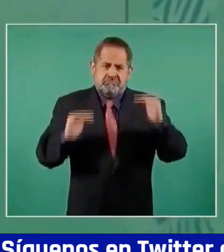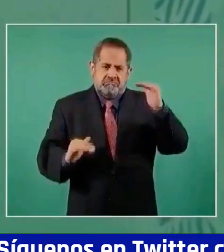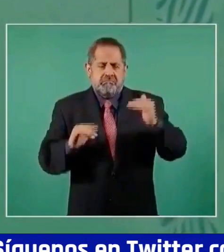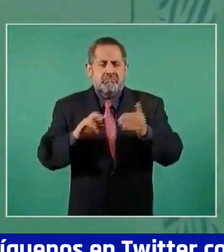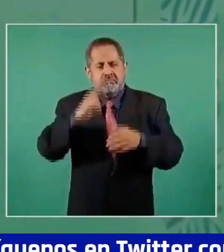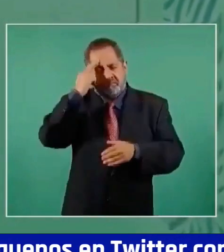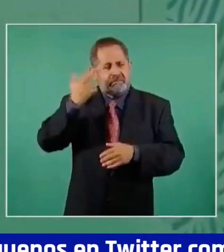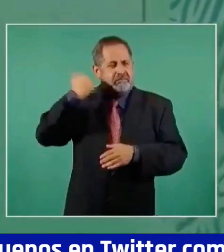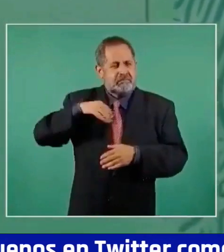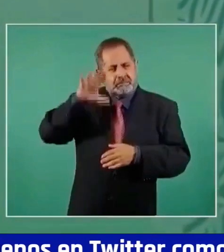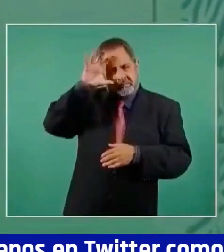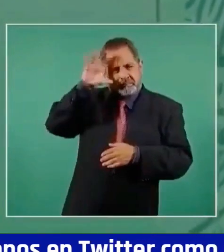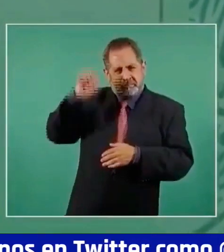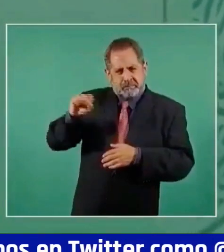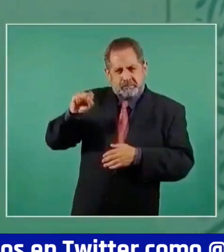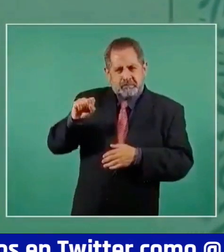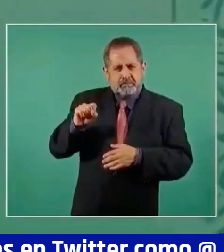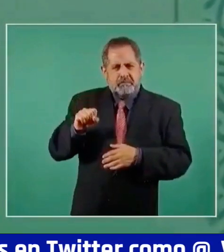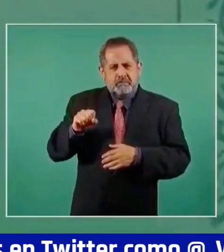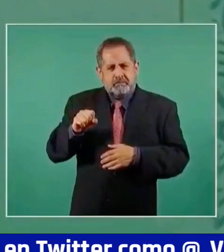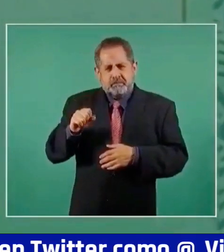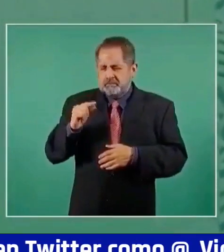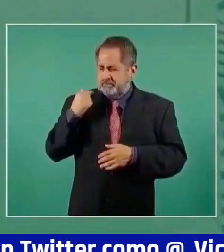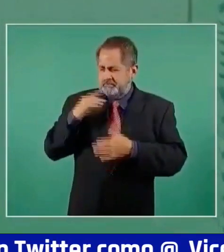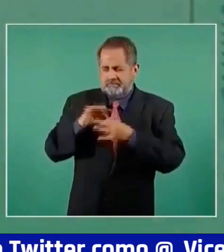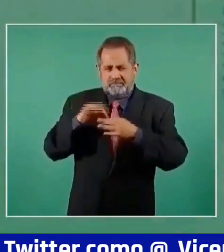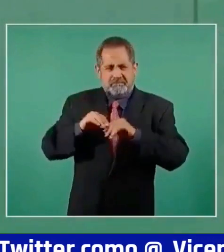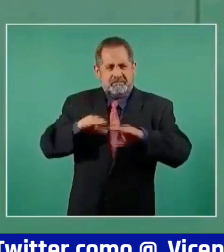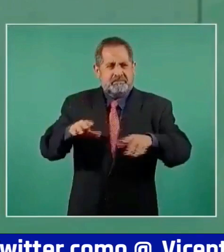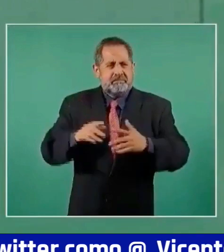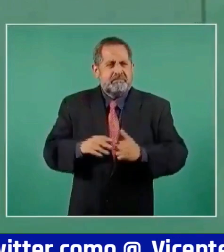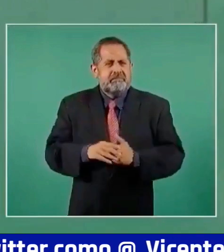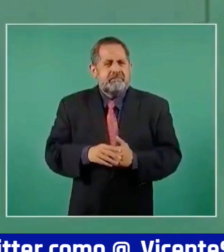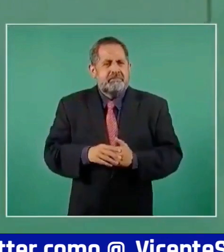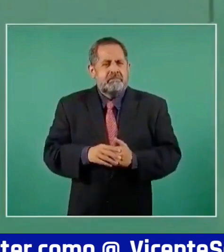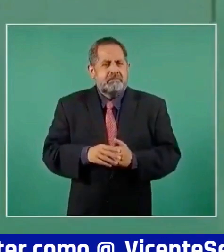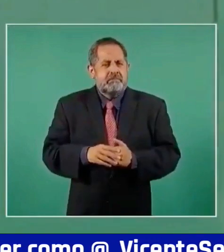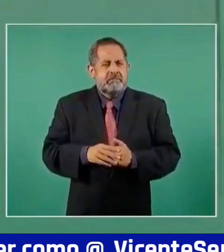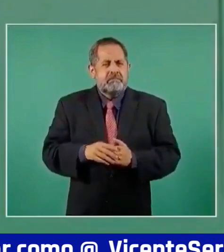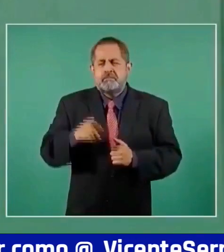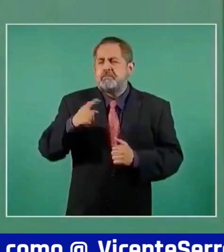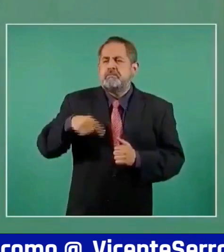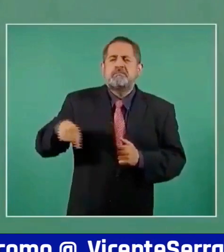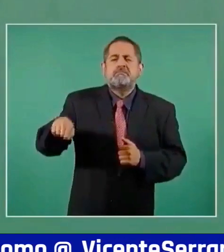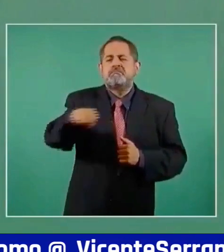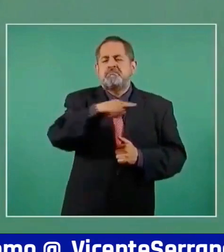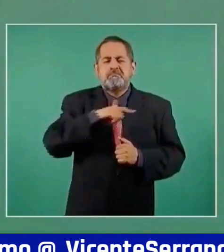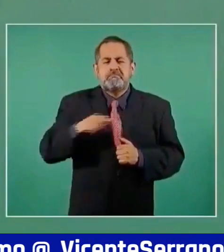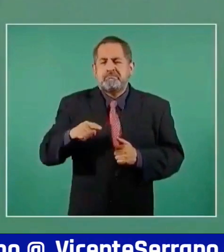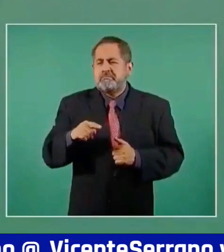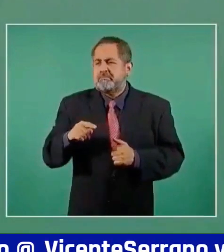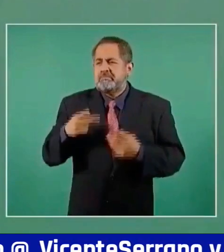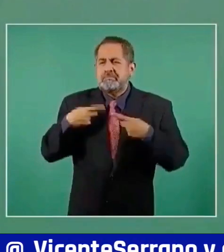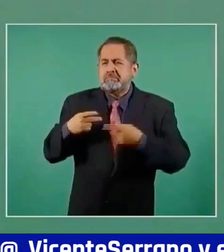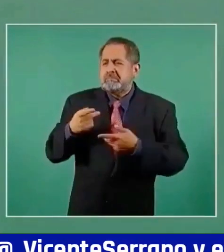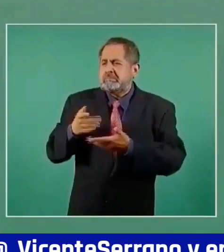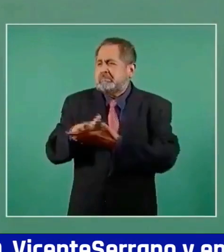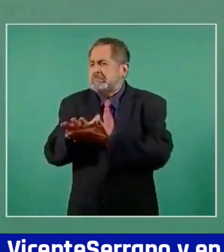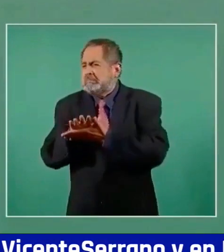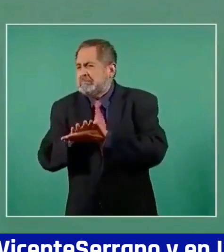Morelos decía, lo acabo de pronunciar, que se moderara la indigencia y la